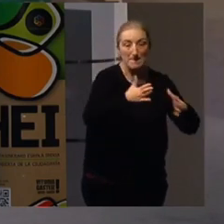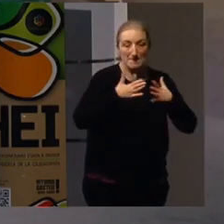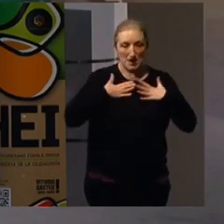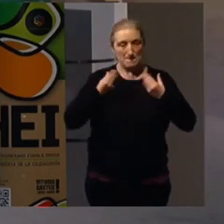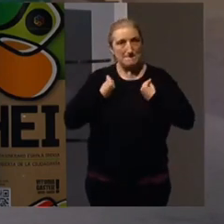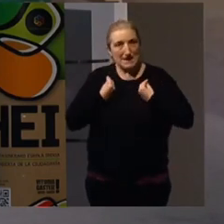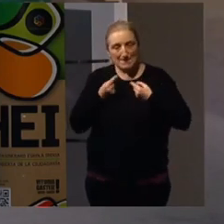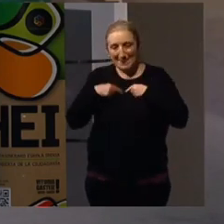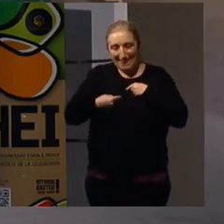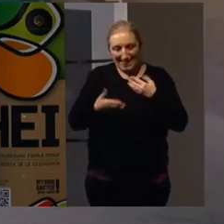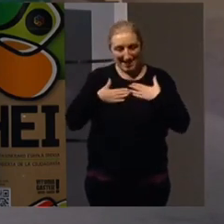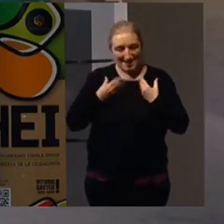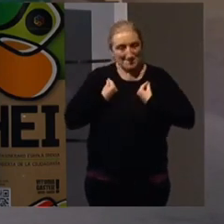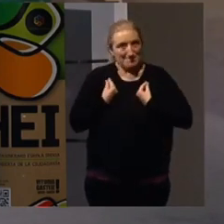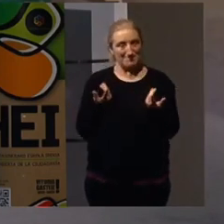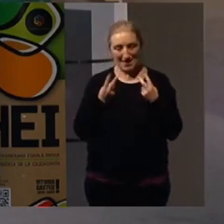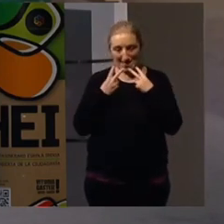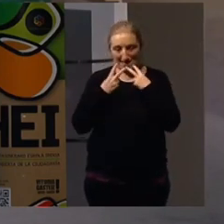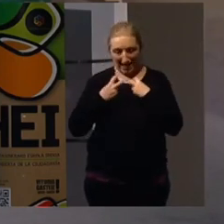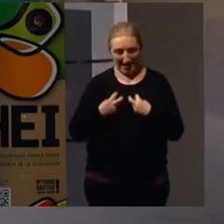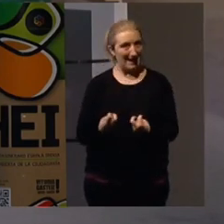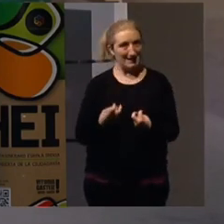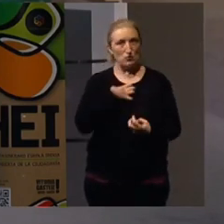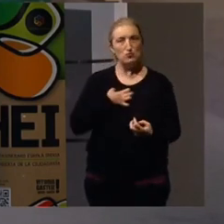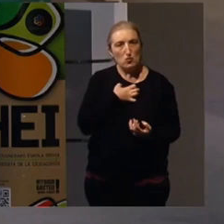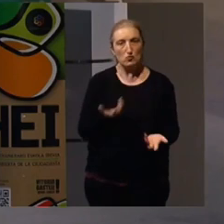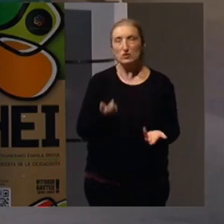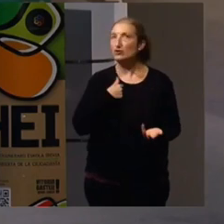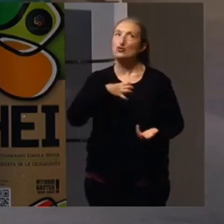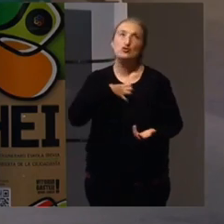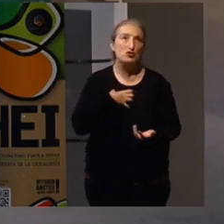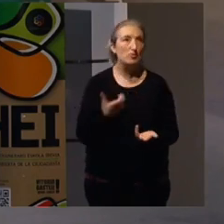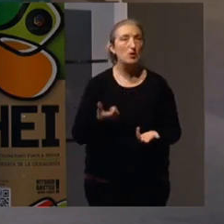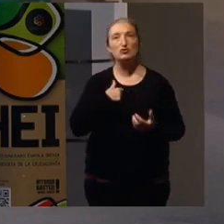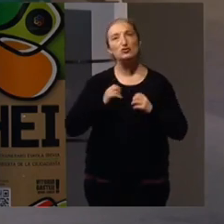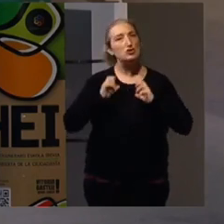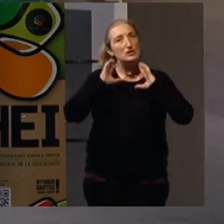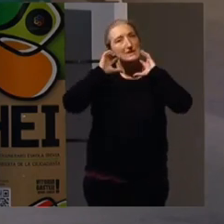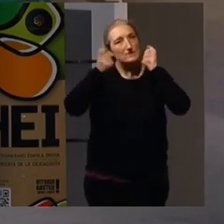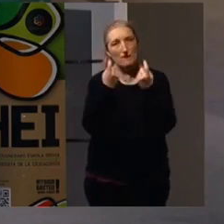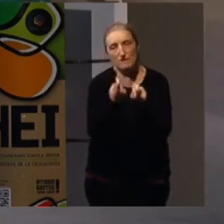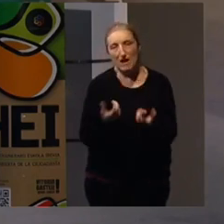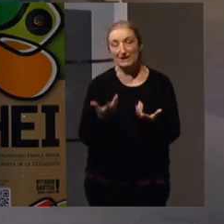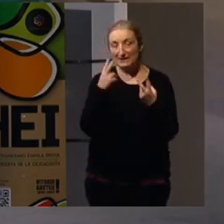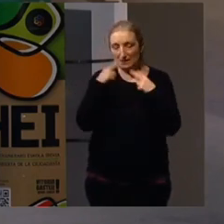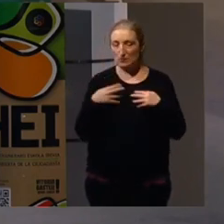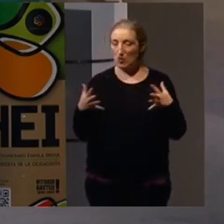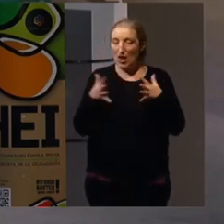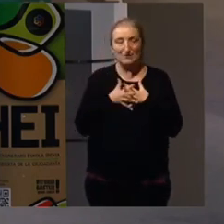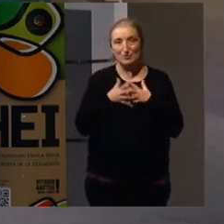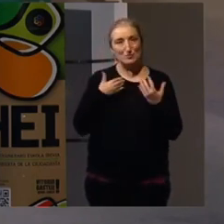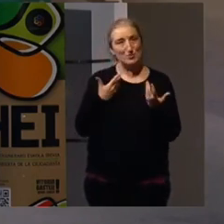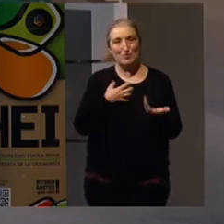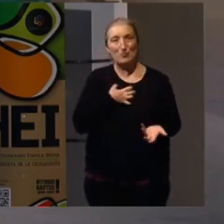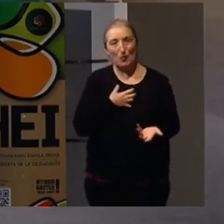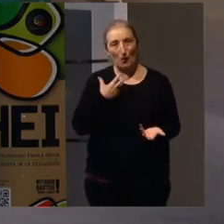siendo capaz de avanzar en mi vida, soy yo que me estoy quedando descolgado, soy yo que no me estoy esforzando suficiente, ¿no? En esa disonancia, en esa cosa de